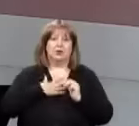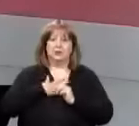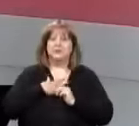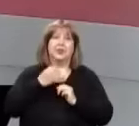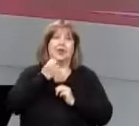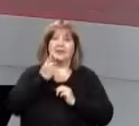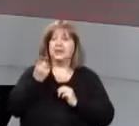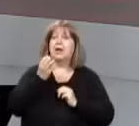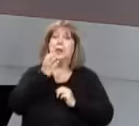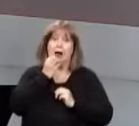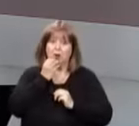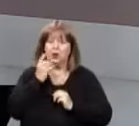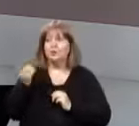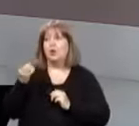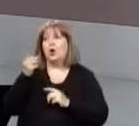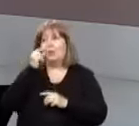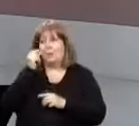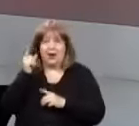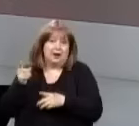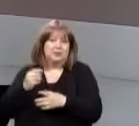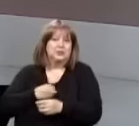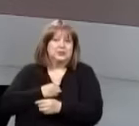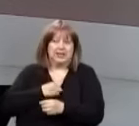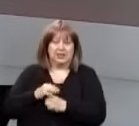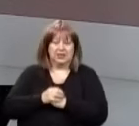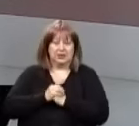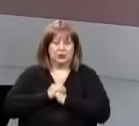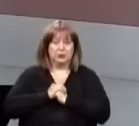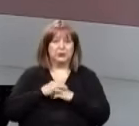lo hablaba hoy con muchas personas que son papás y decía, la verdad es que